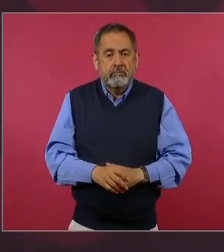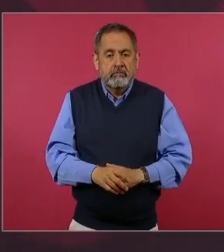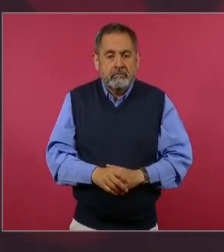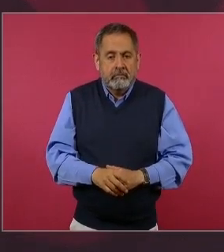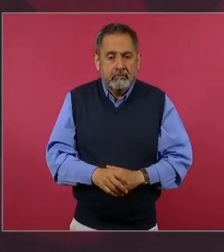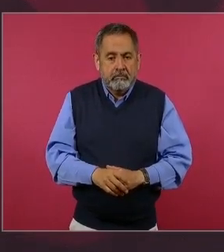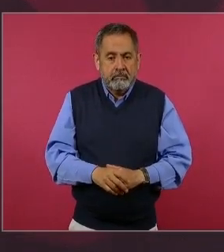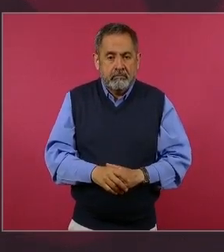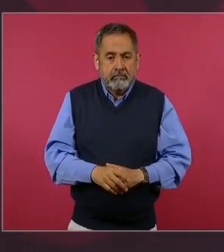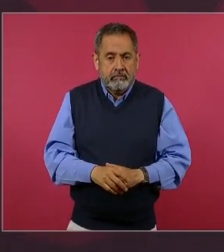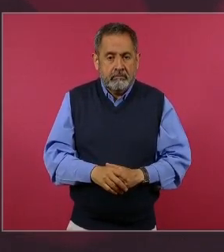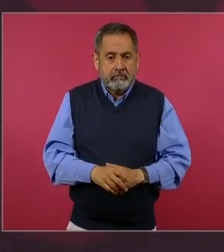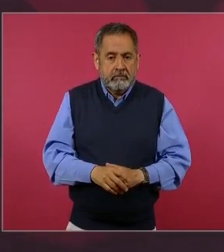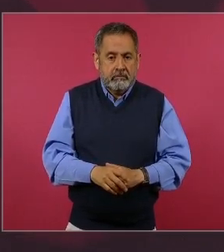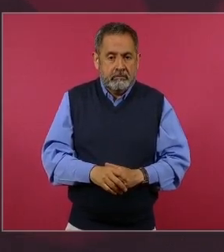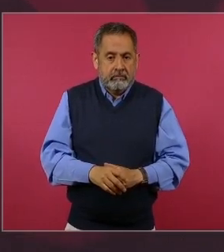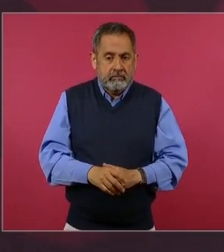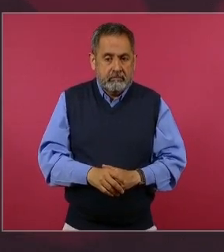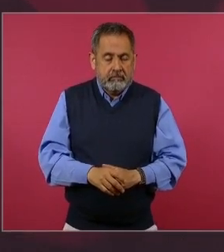Y nada de